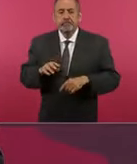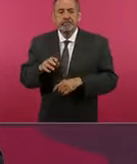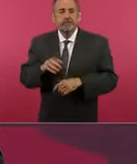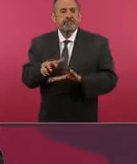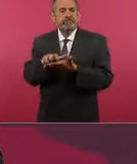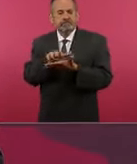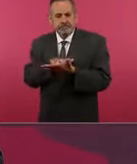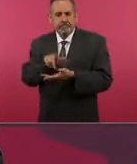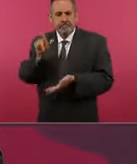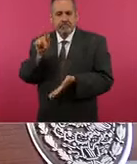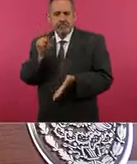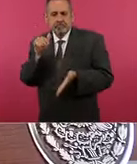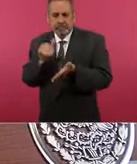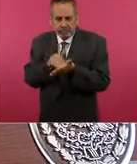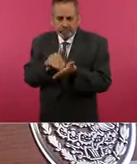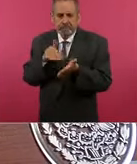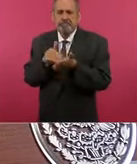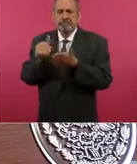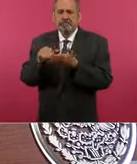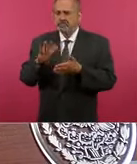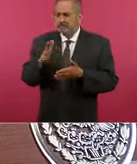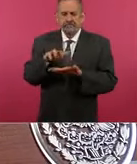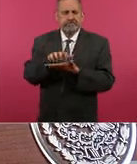mil millones.